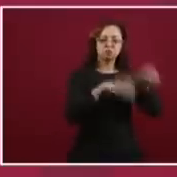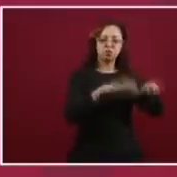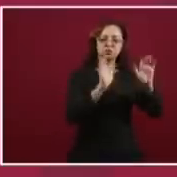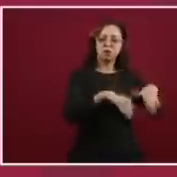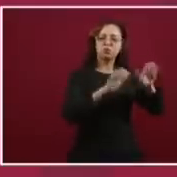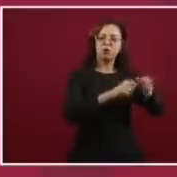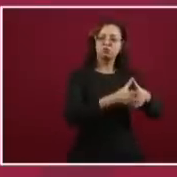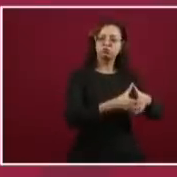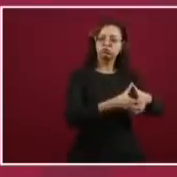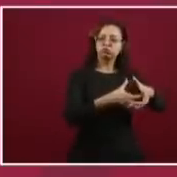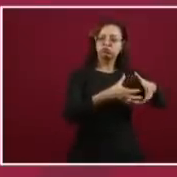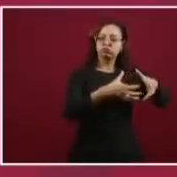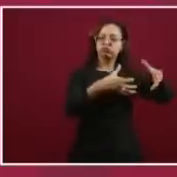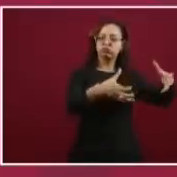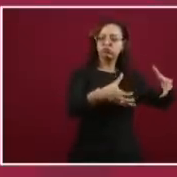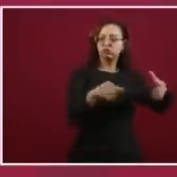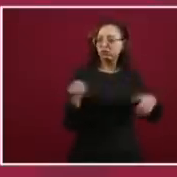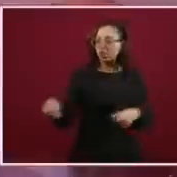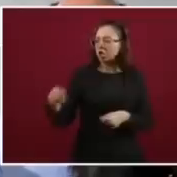médicos